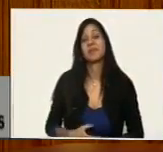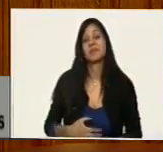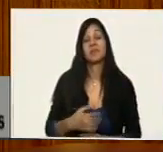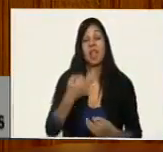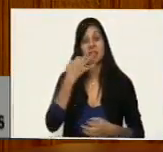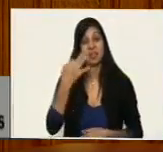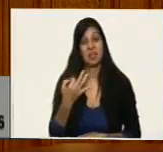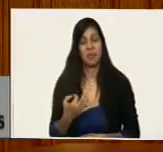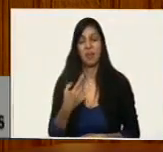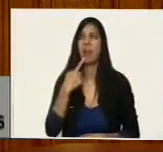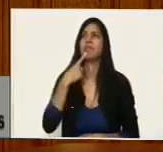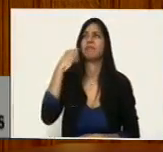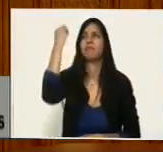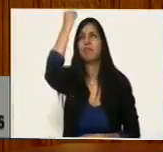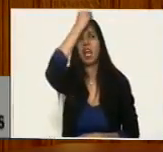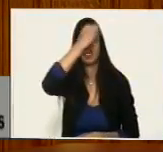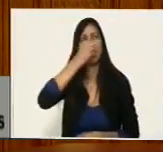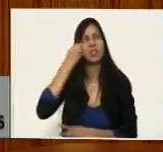allí uno haría una reflexión.